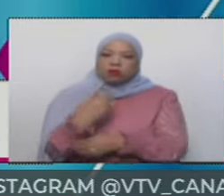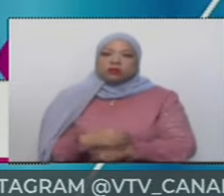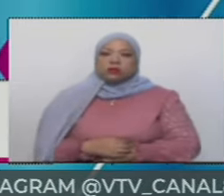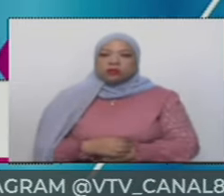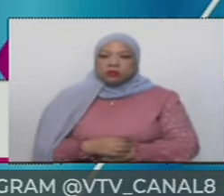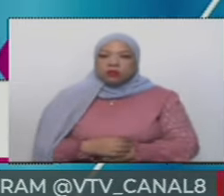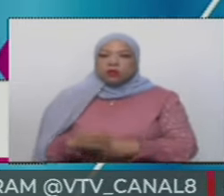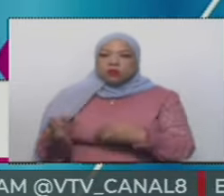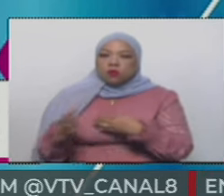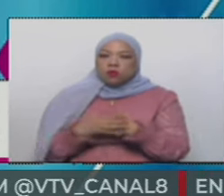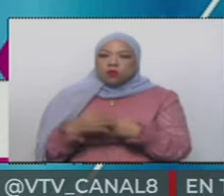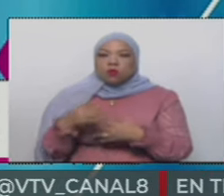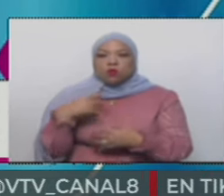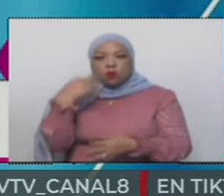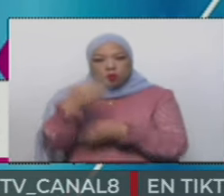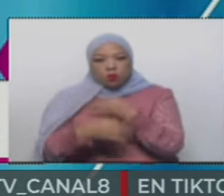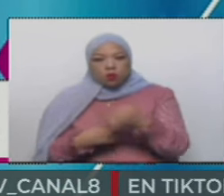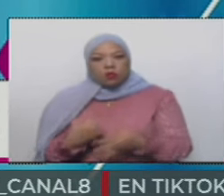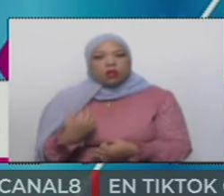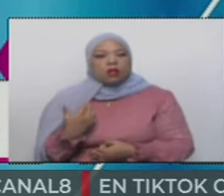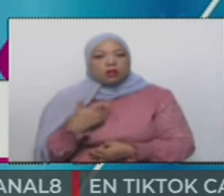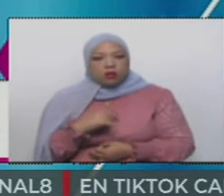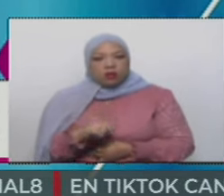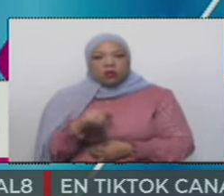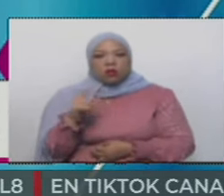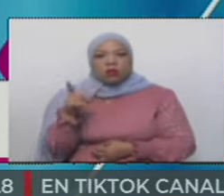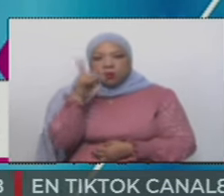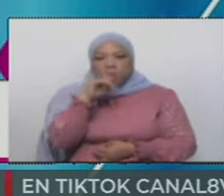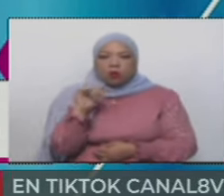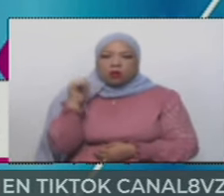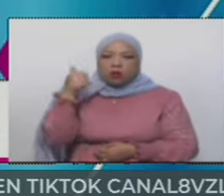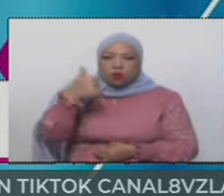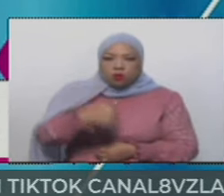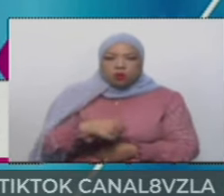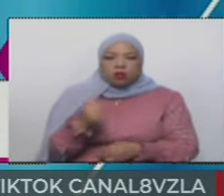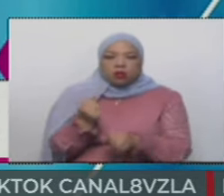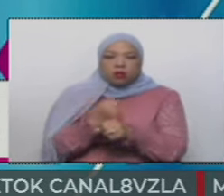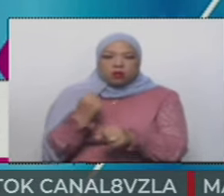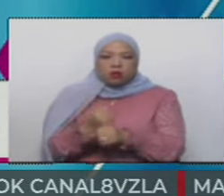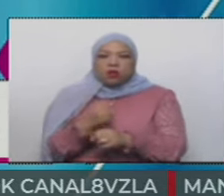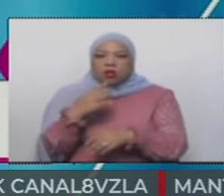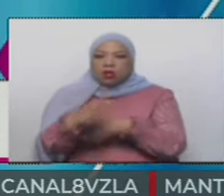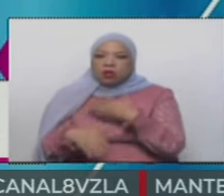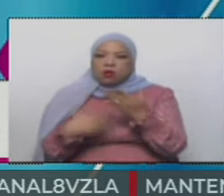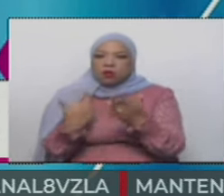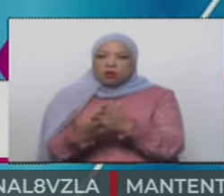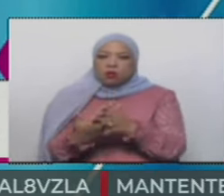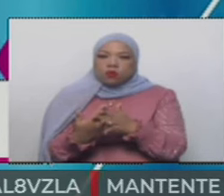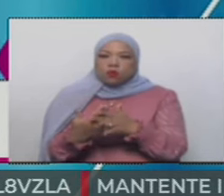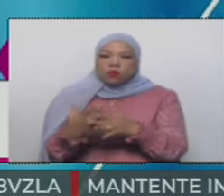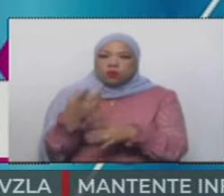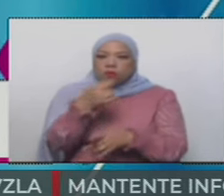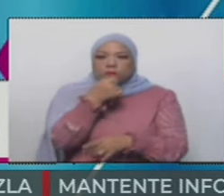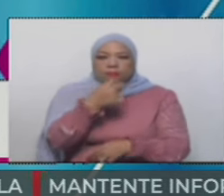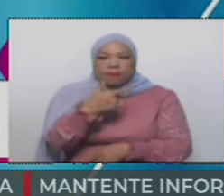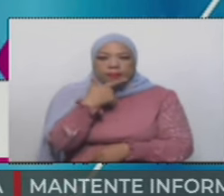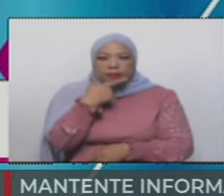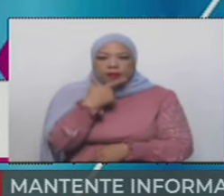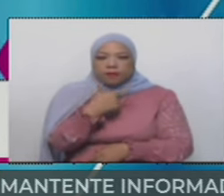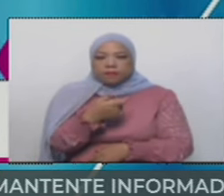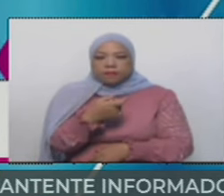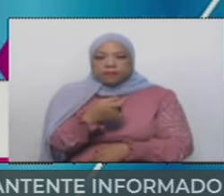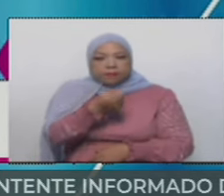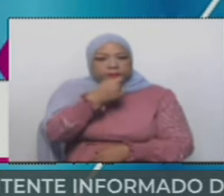lleno verdad, todos los días. De verdad les tengo que decir que yo tenía tiempo que no venía a la Galería Arte Nacional y esta galería está